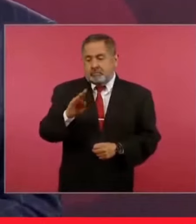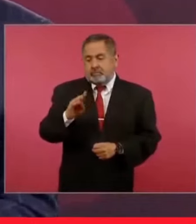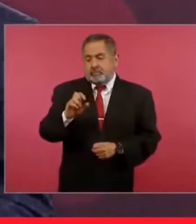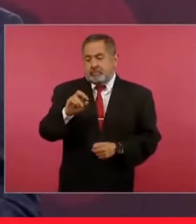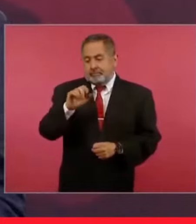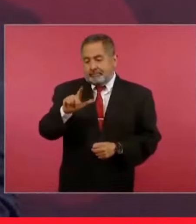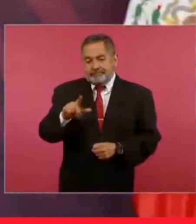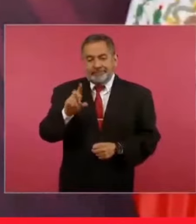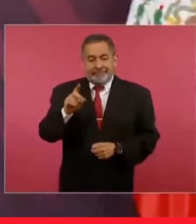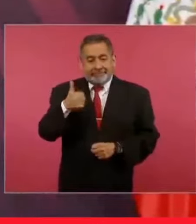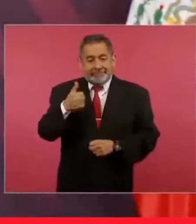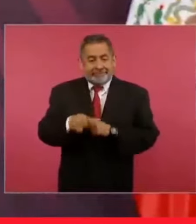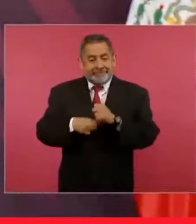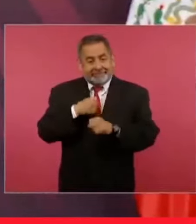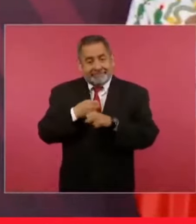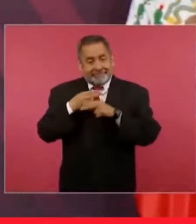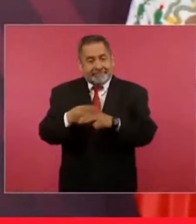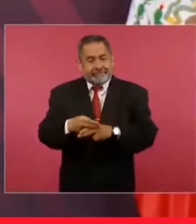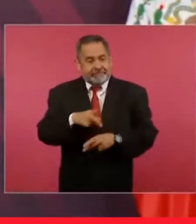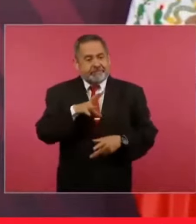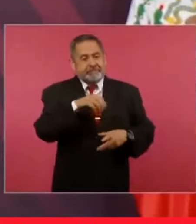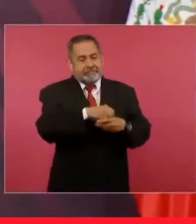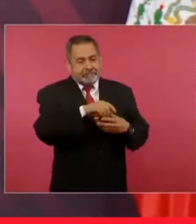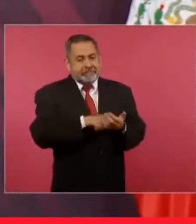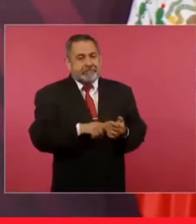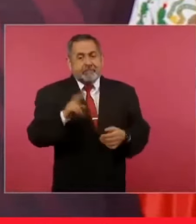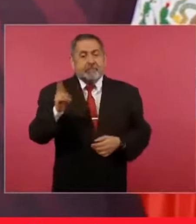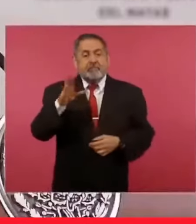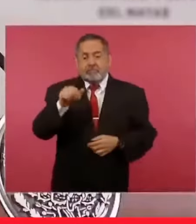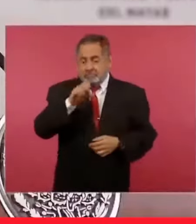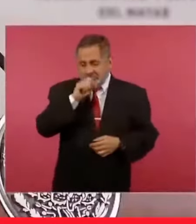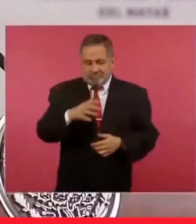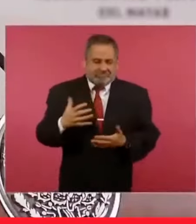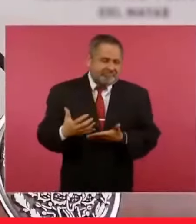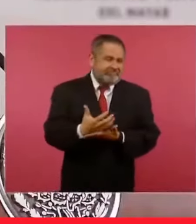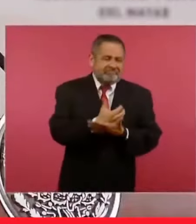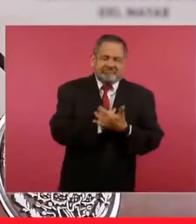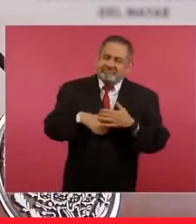años. Y ellos se servían con la cuchara grande.